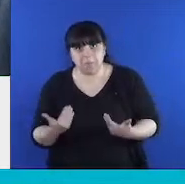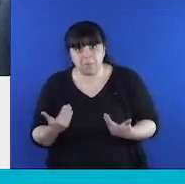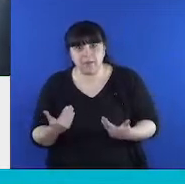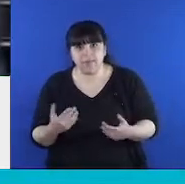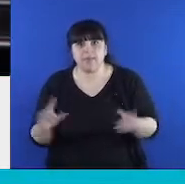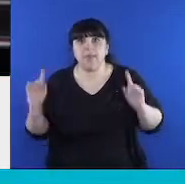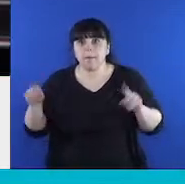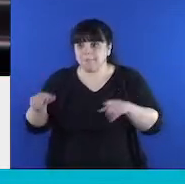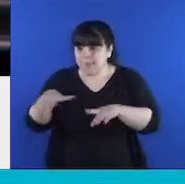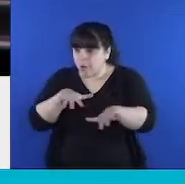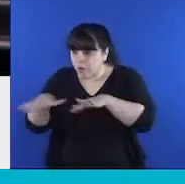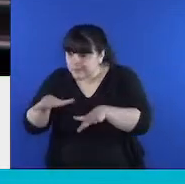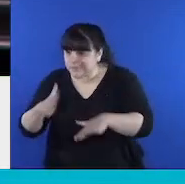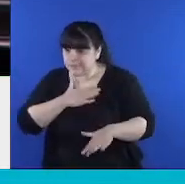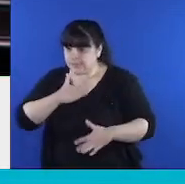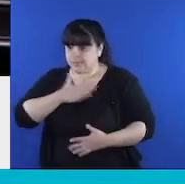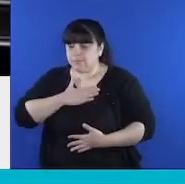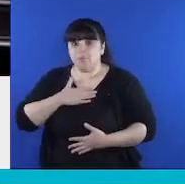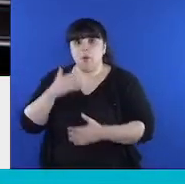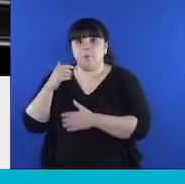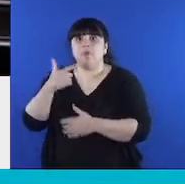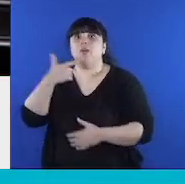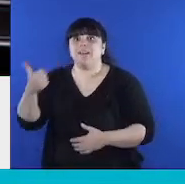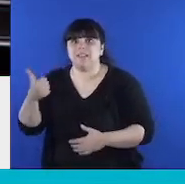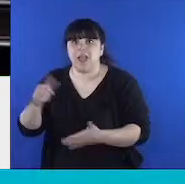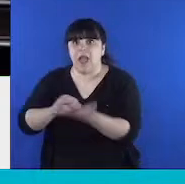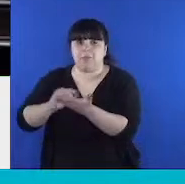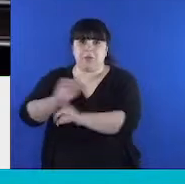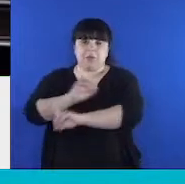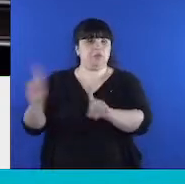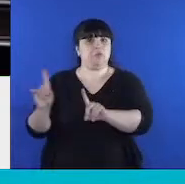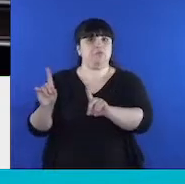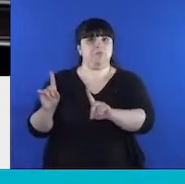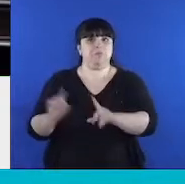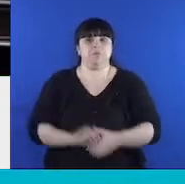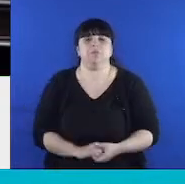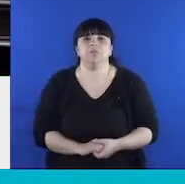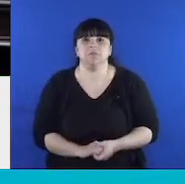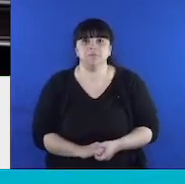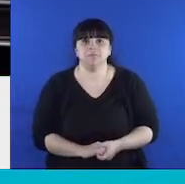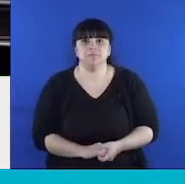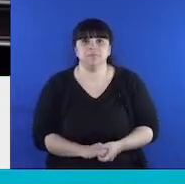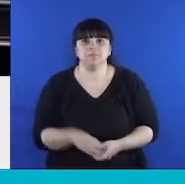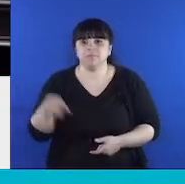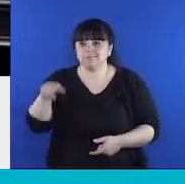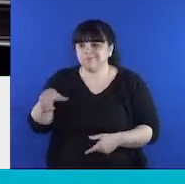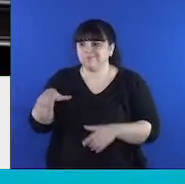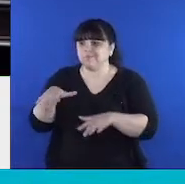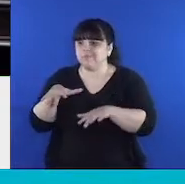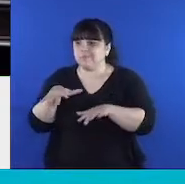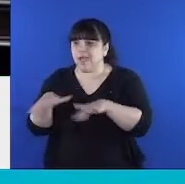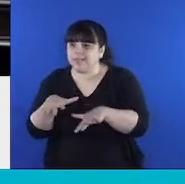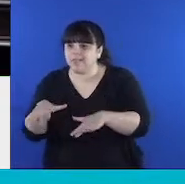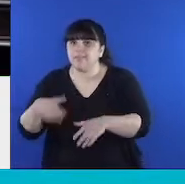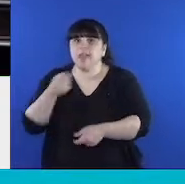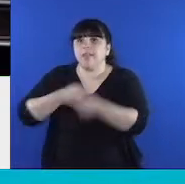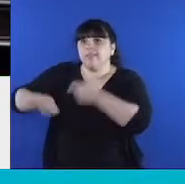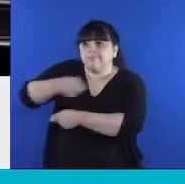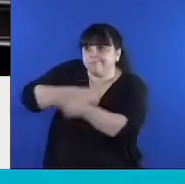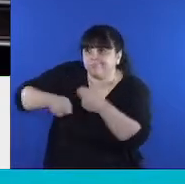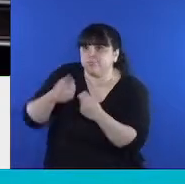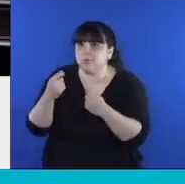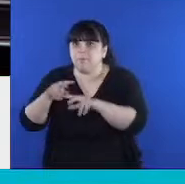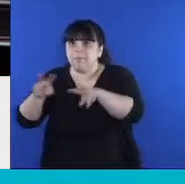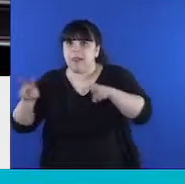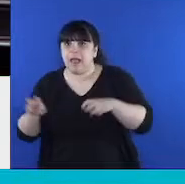sociedad, no son administrativos. Sus actividades comerciales y financieras se rigen por el